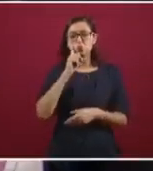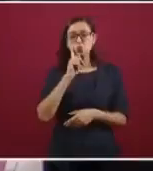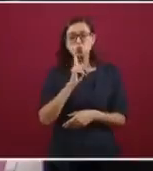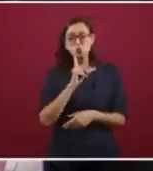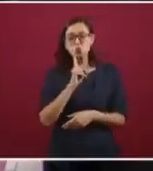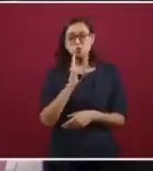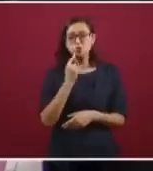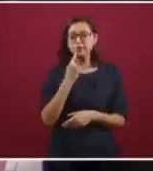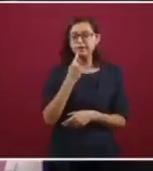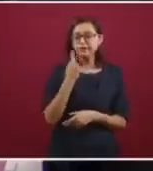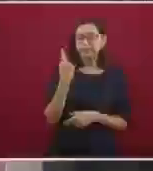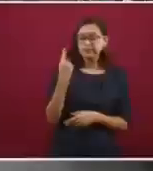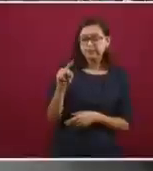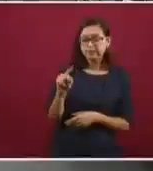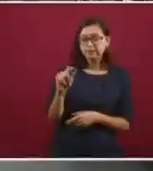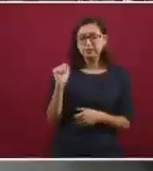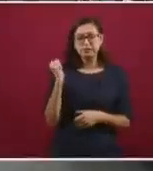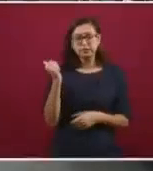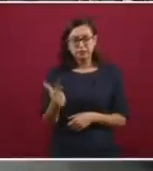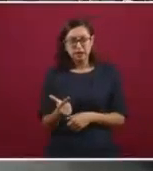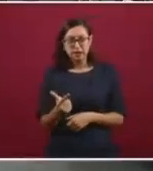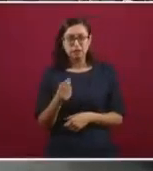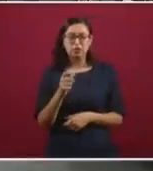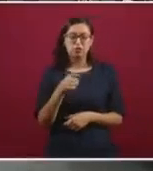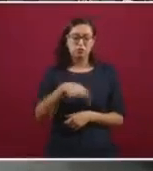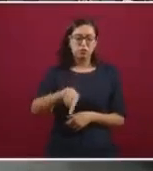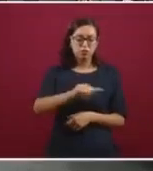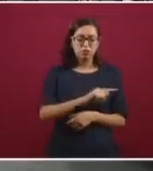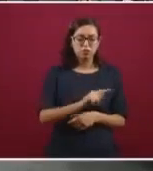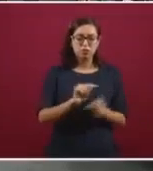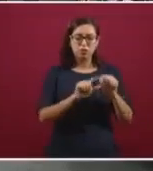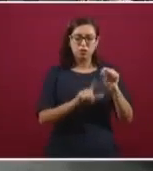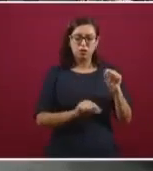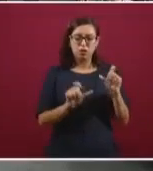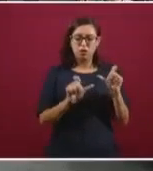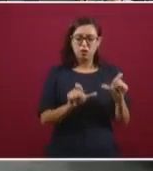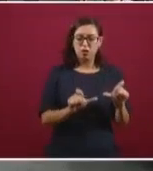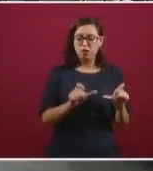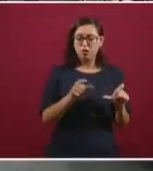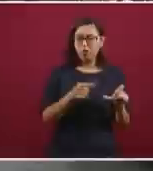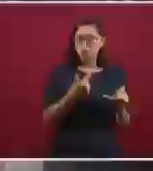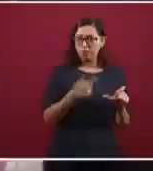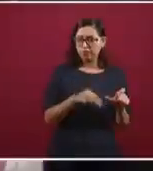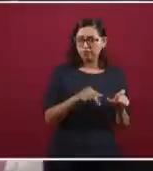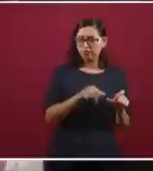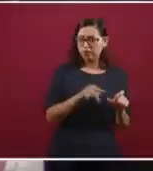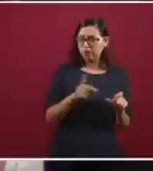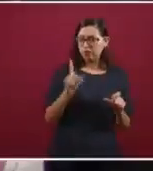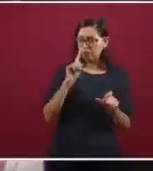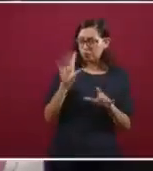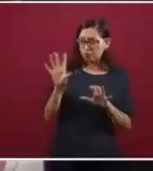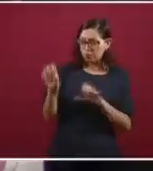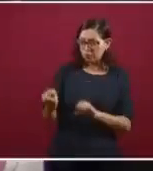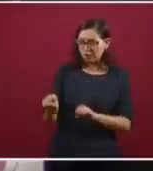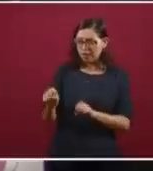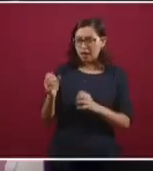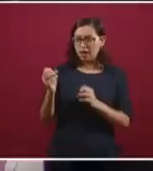un delito, desde cómo elementos de la Guardia Nacional tenían que detener a una mujer, y también si alguna